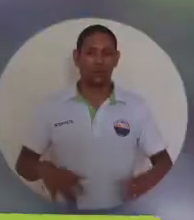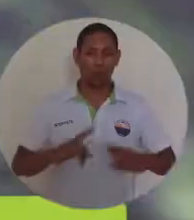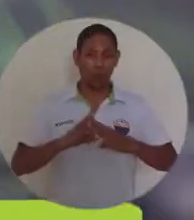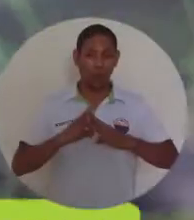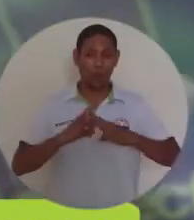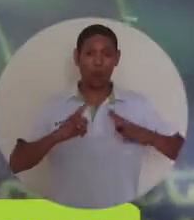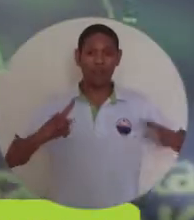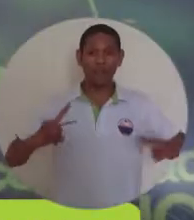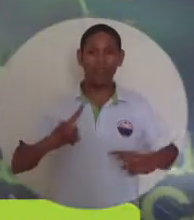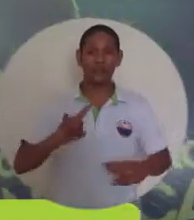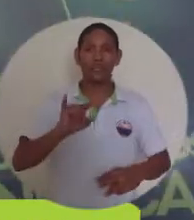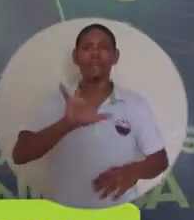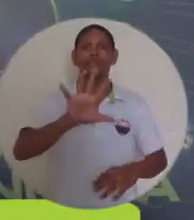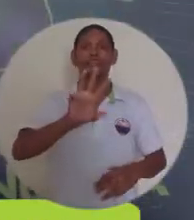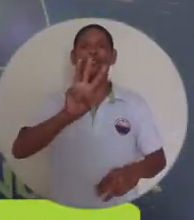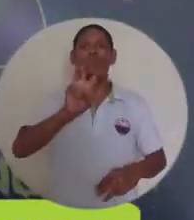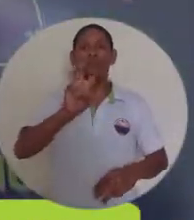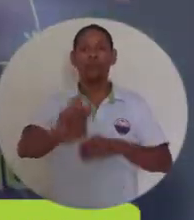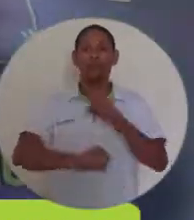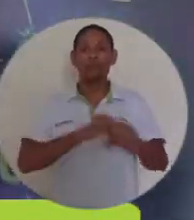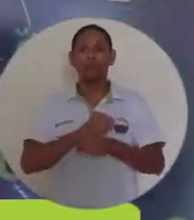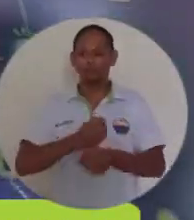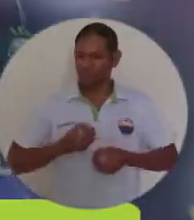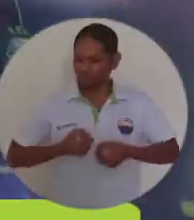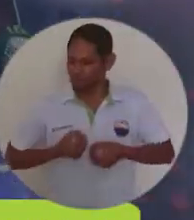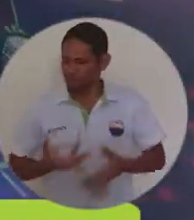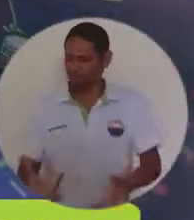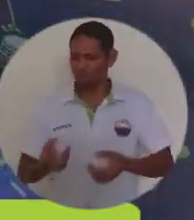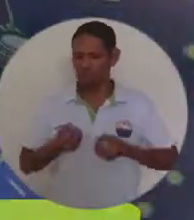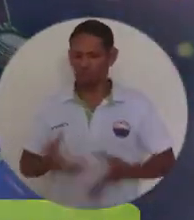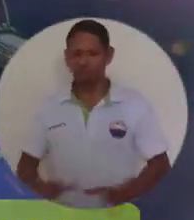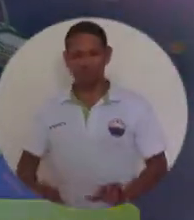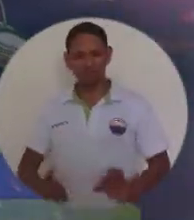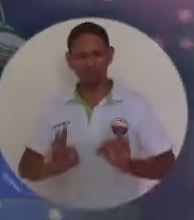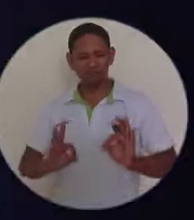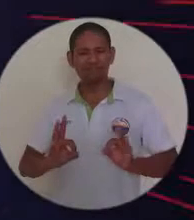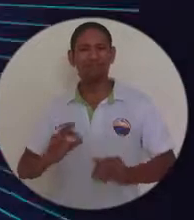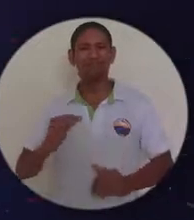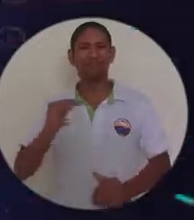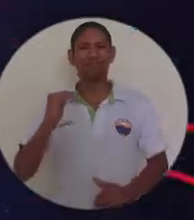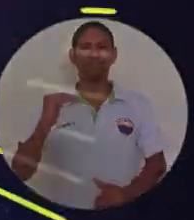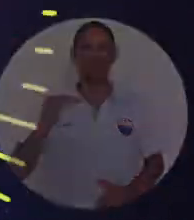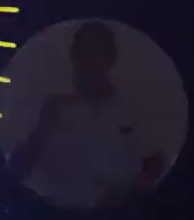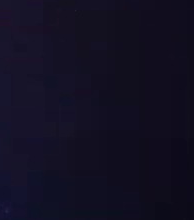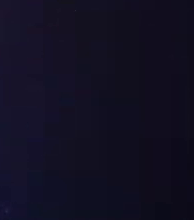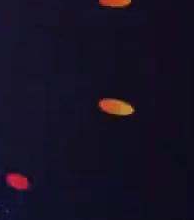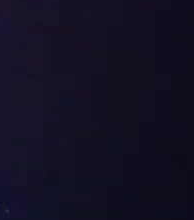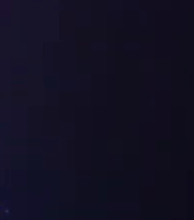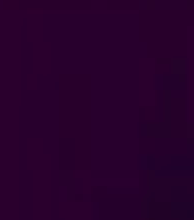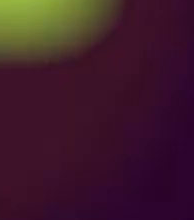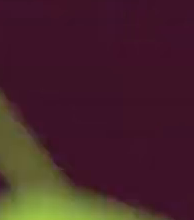Funi Magdalena celebró 58 años de entrega, excelencia y calidad.